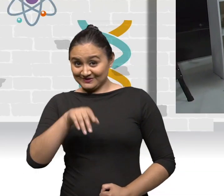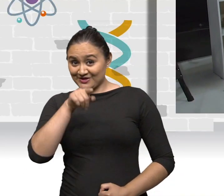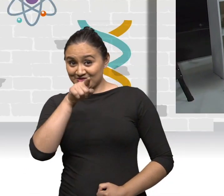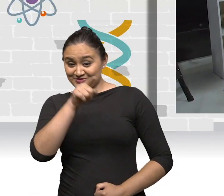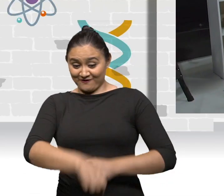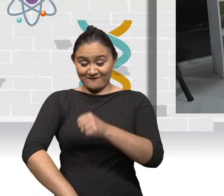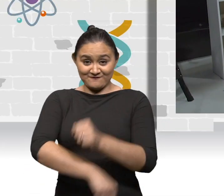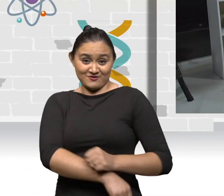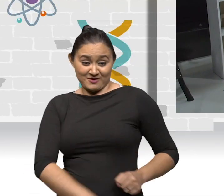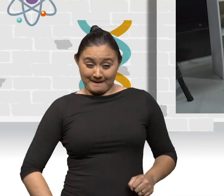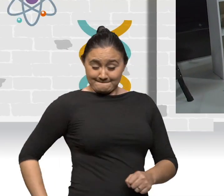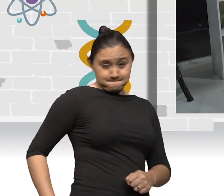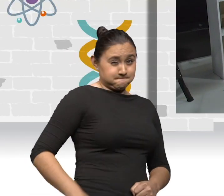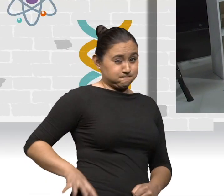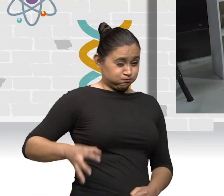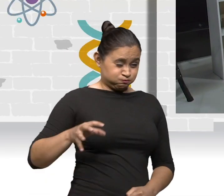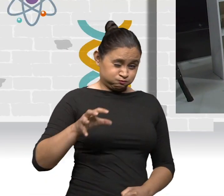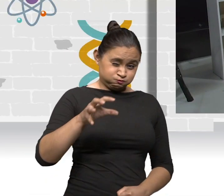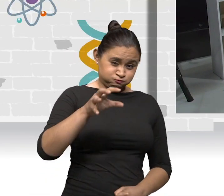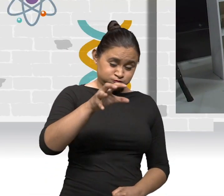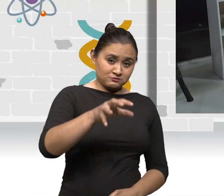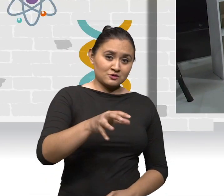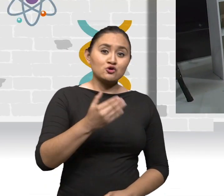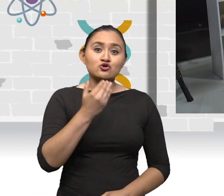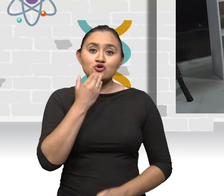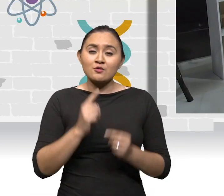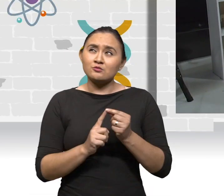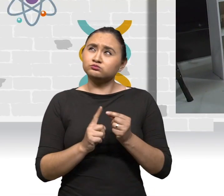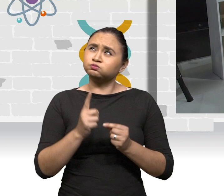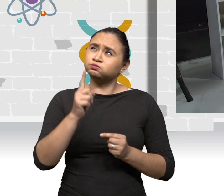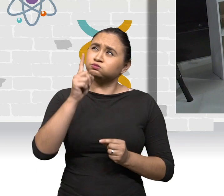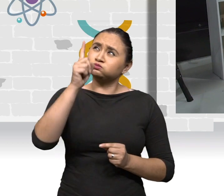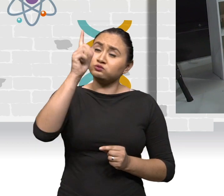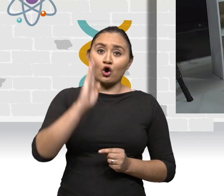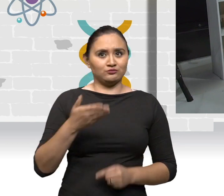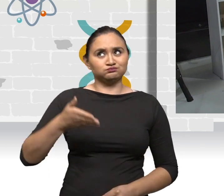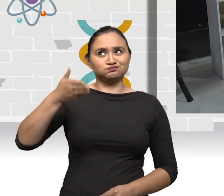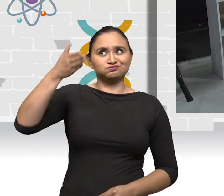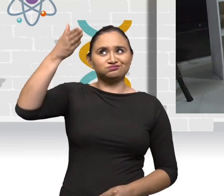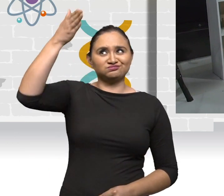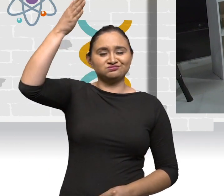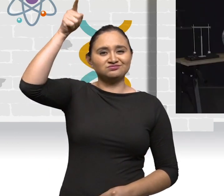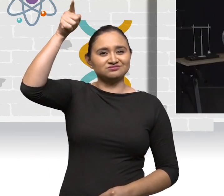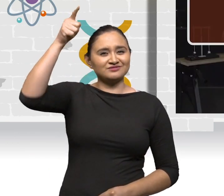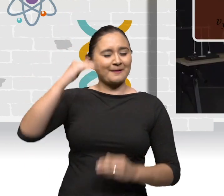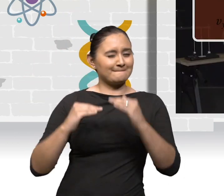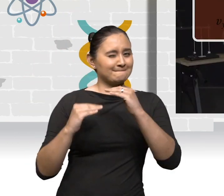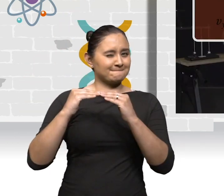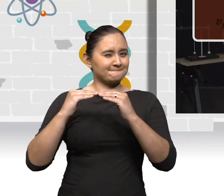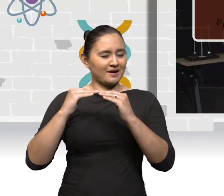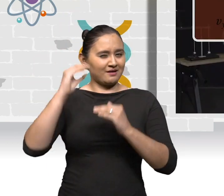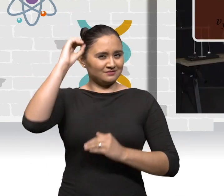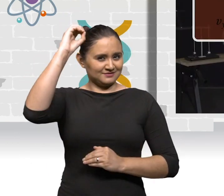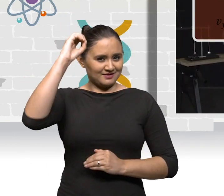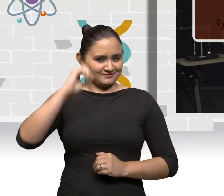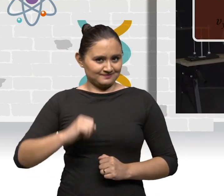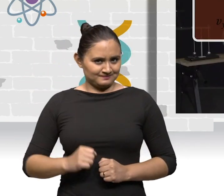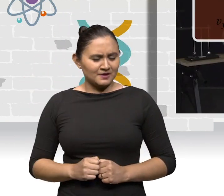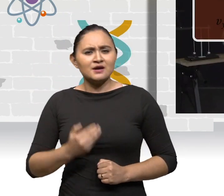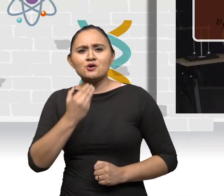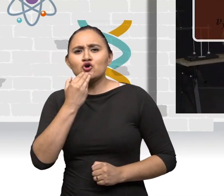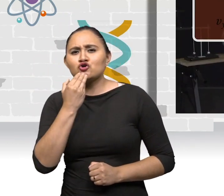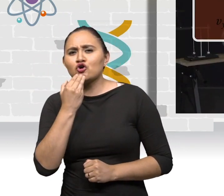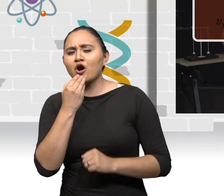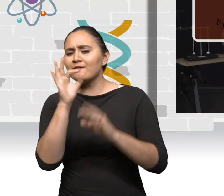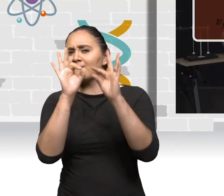Cuando pateamos una pelota de fútbol, su velocidad vertical llegará a 0 en el punto más alto. Para obtener la ecuación